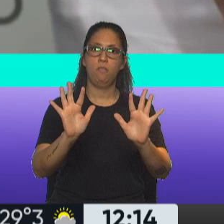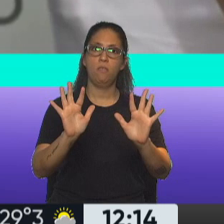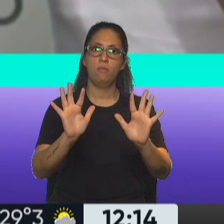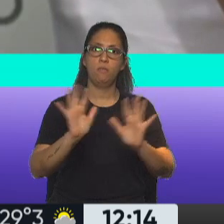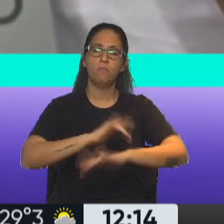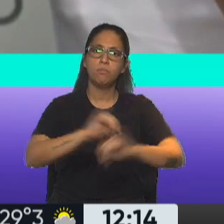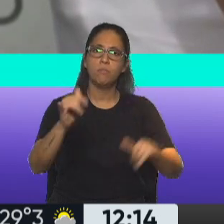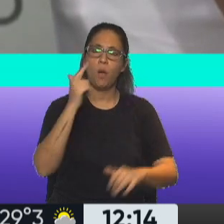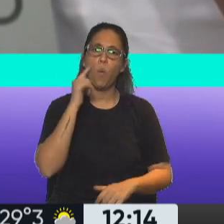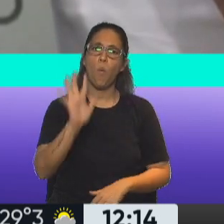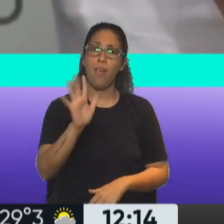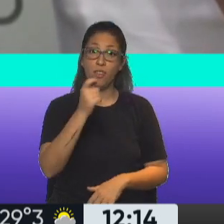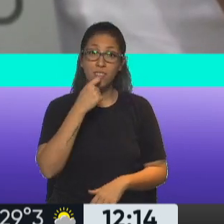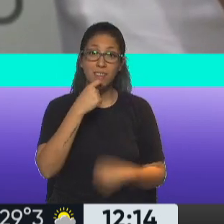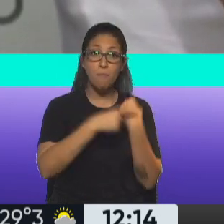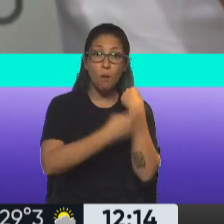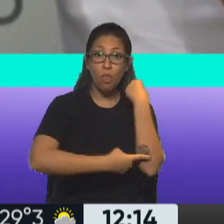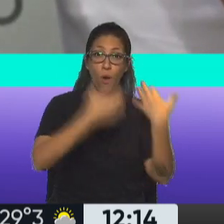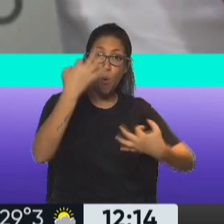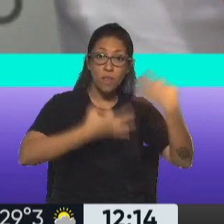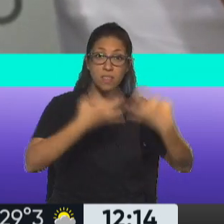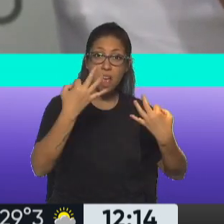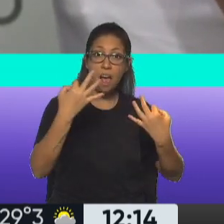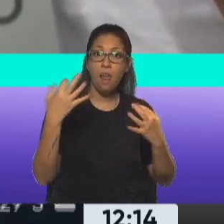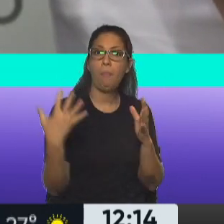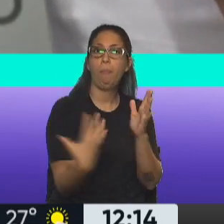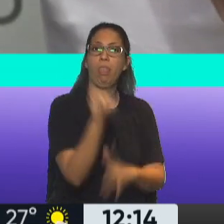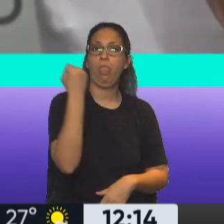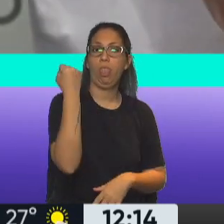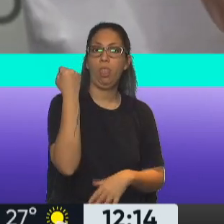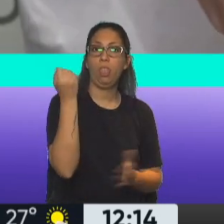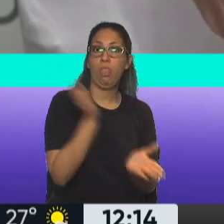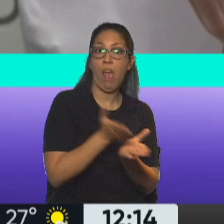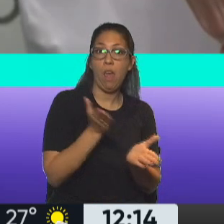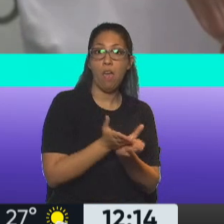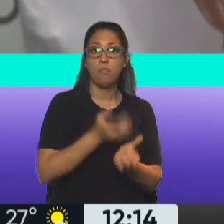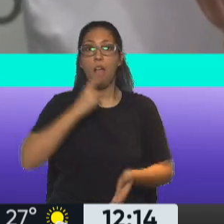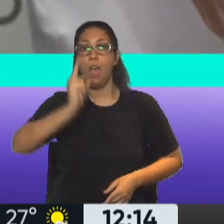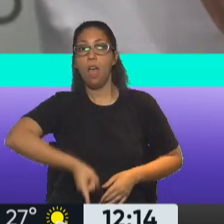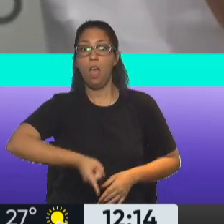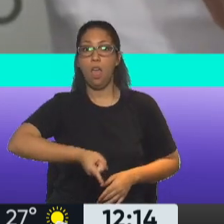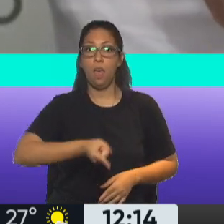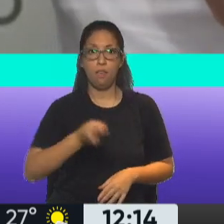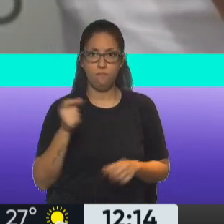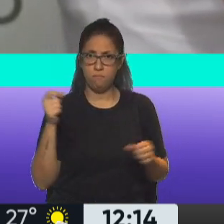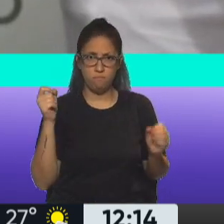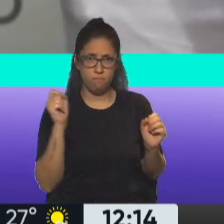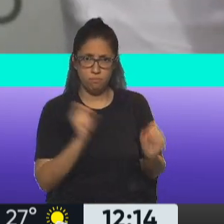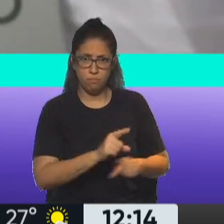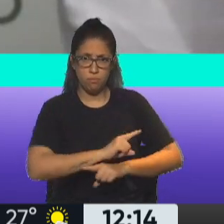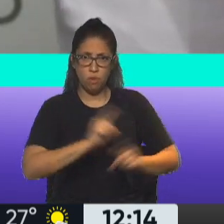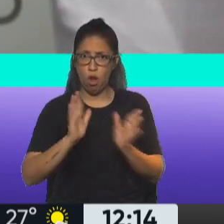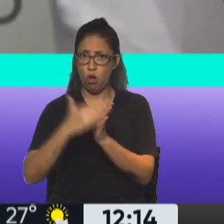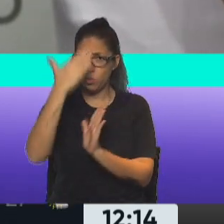Cuidado cuando el Poder Judicial se atribuye derechos o potestades que no son otorgadas por